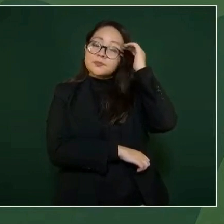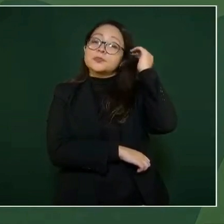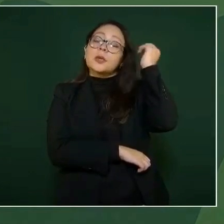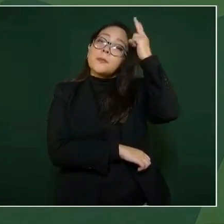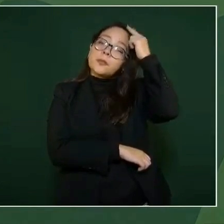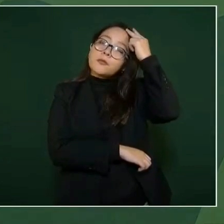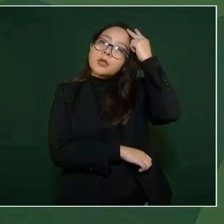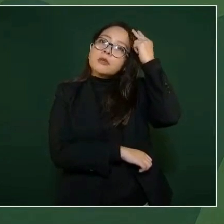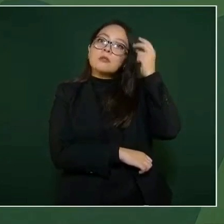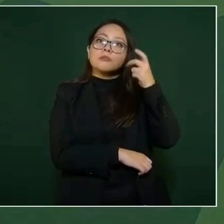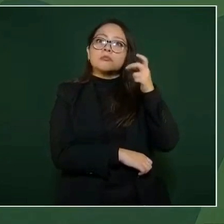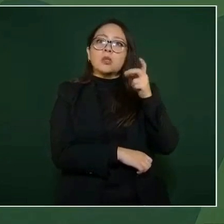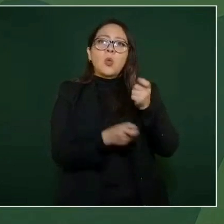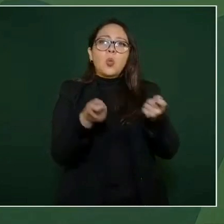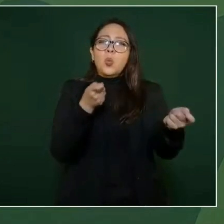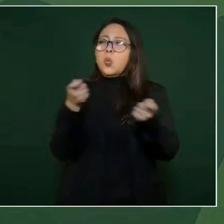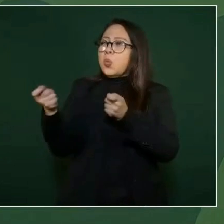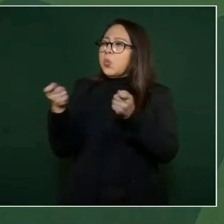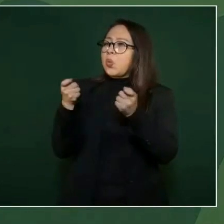domina 34 años.